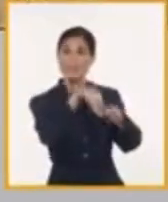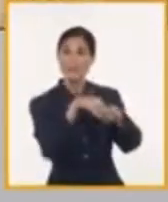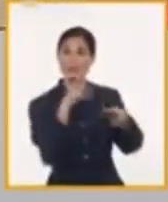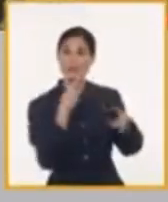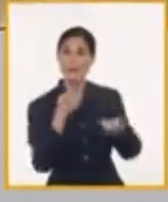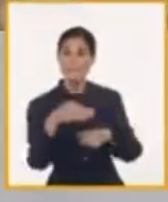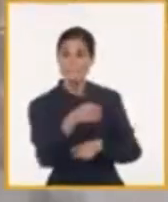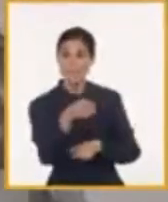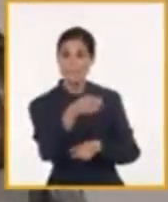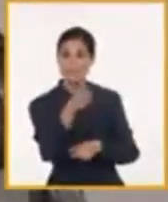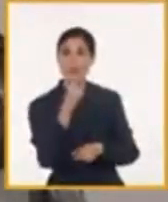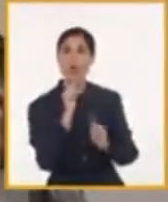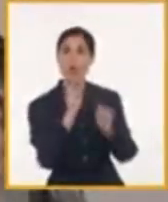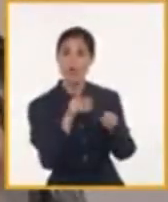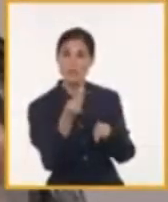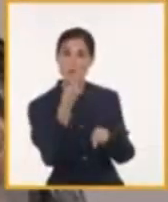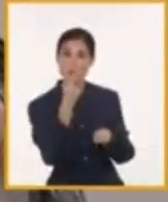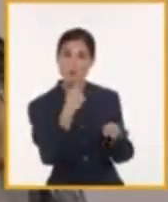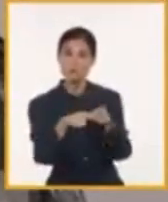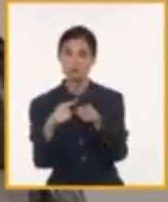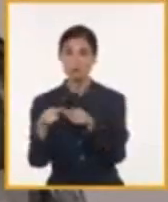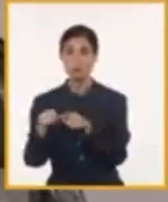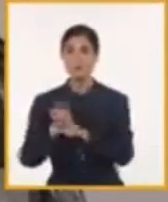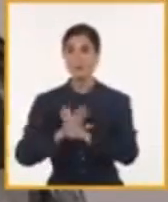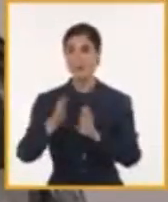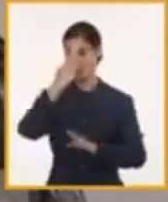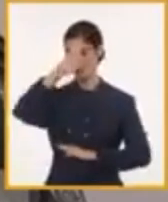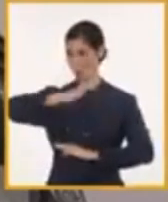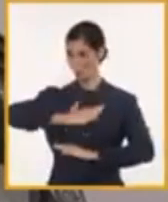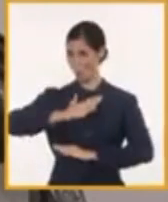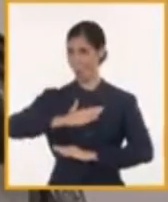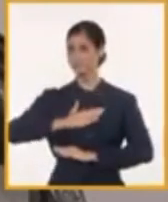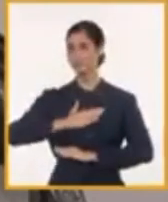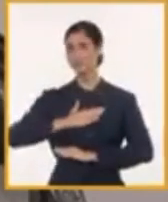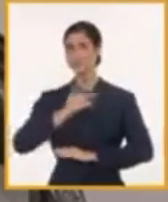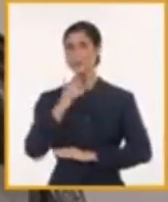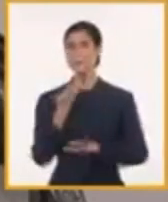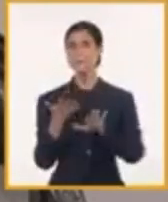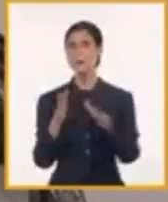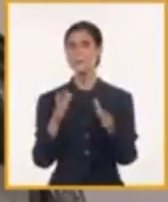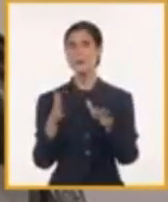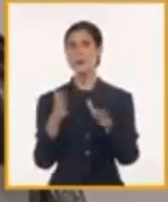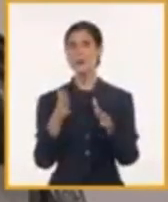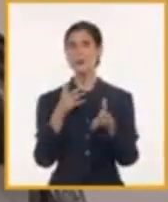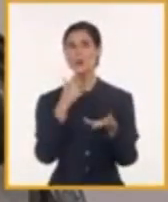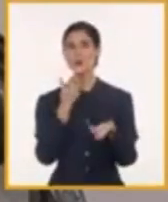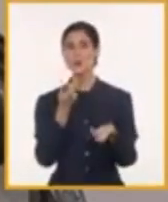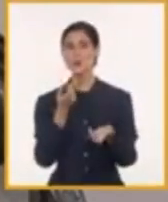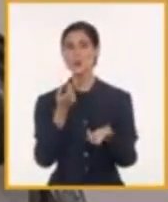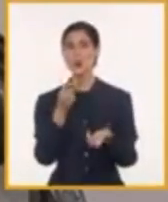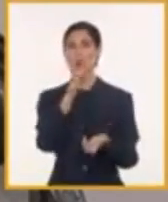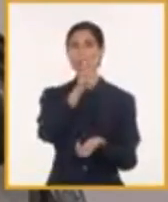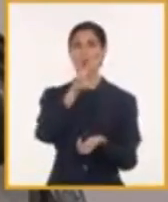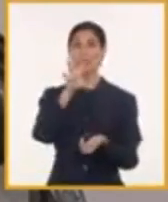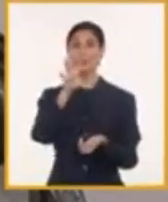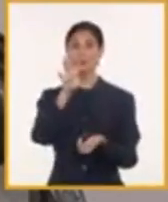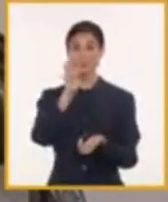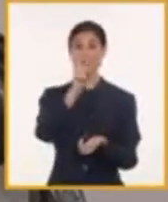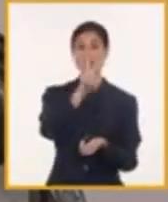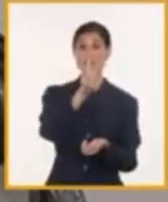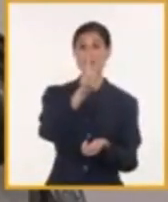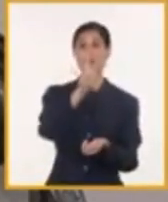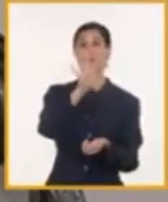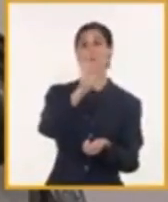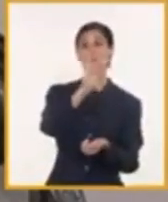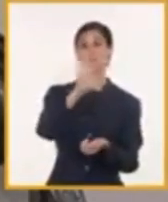que nosotros tenemos en el país, como promedio, están demandando unos 385